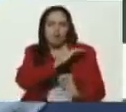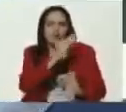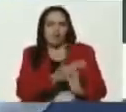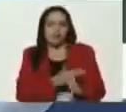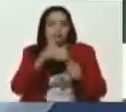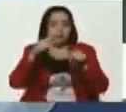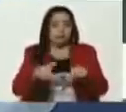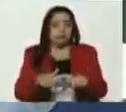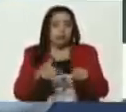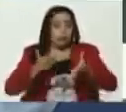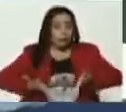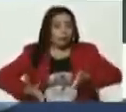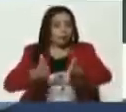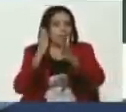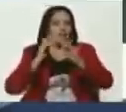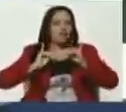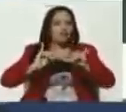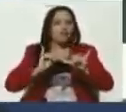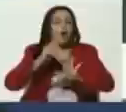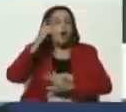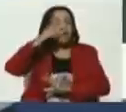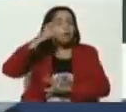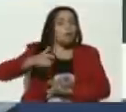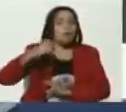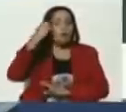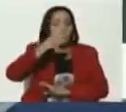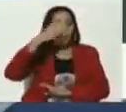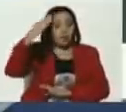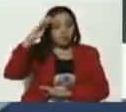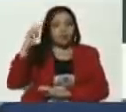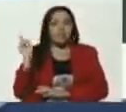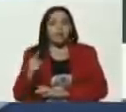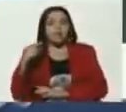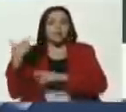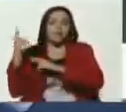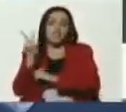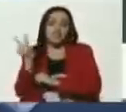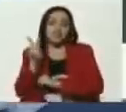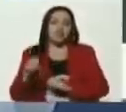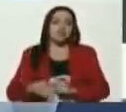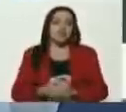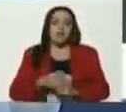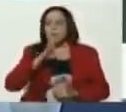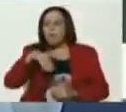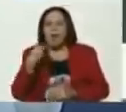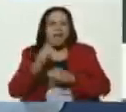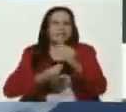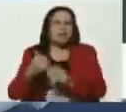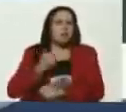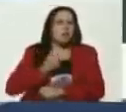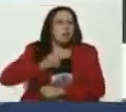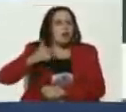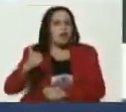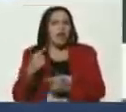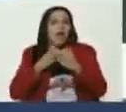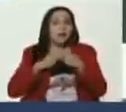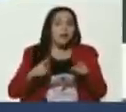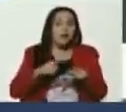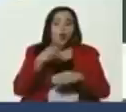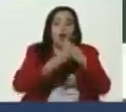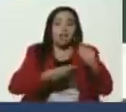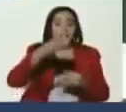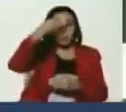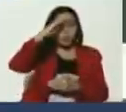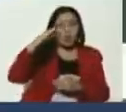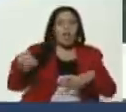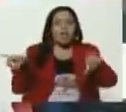adelante un solo camino para el pueblo cubano y para el pueblo venezolano. Podrán hacer lo que quieran, pero lo que le hagan a Cuba